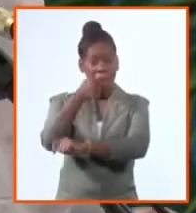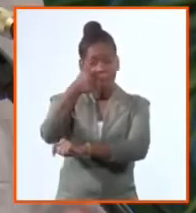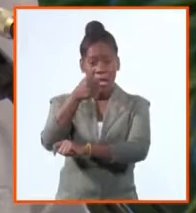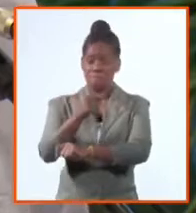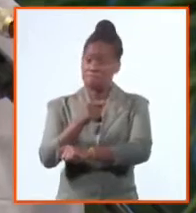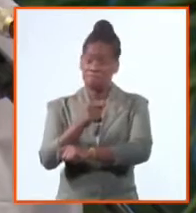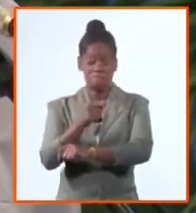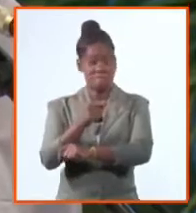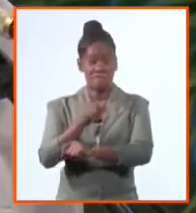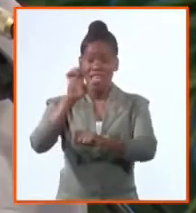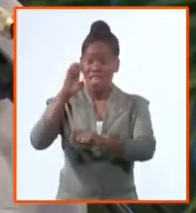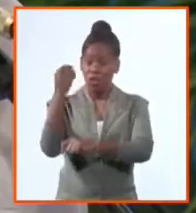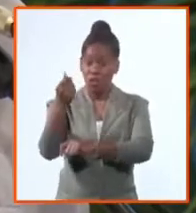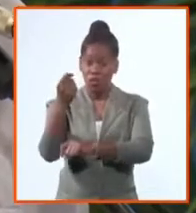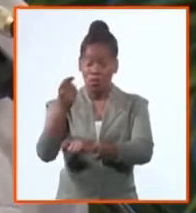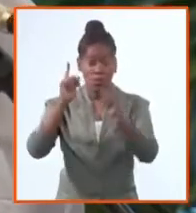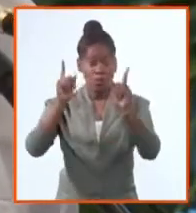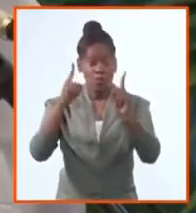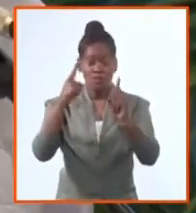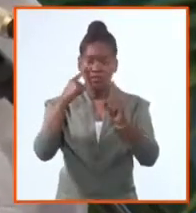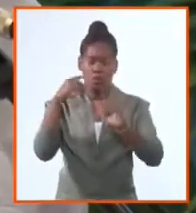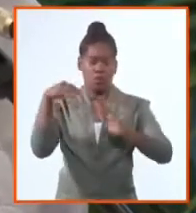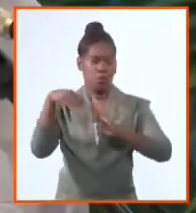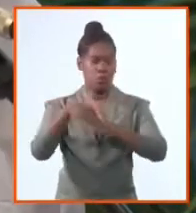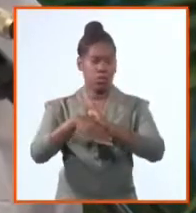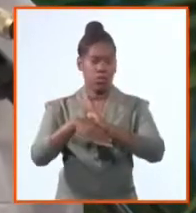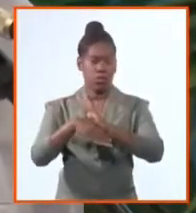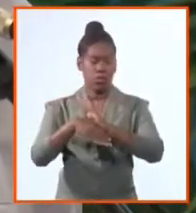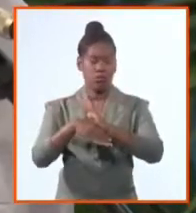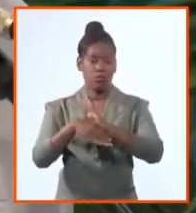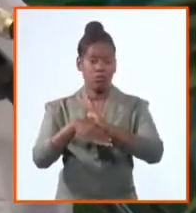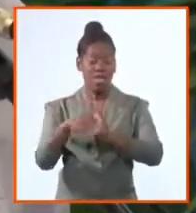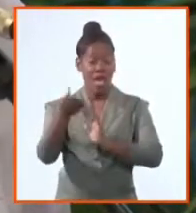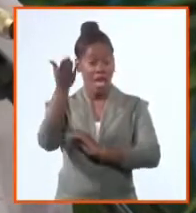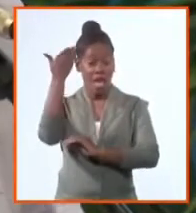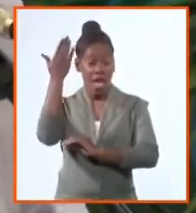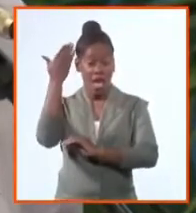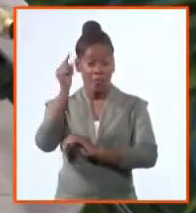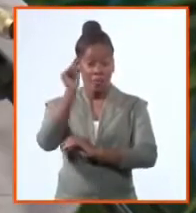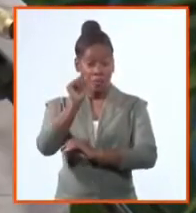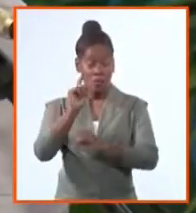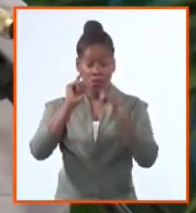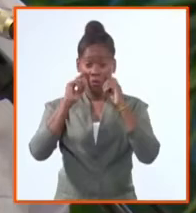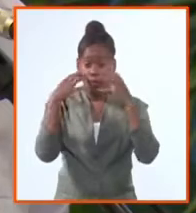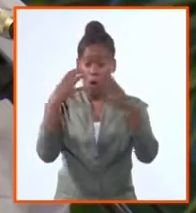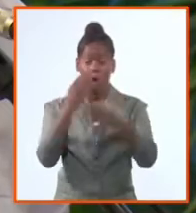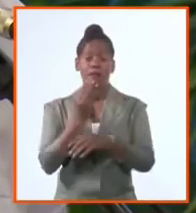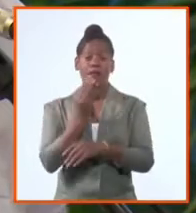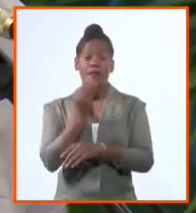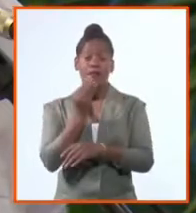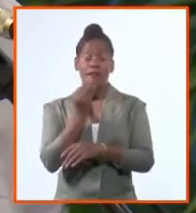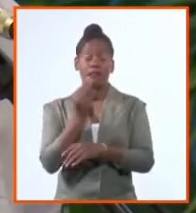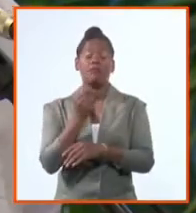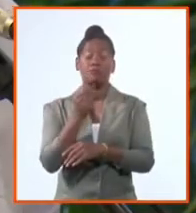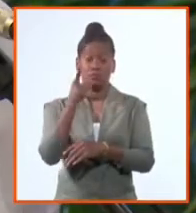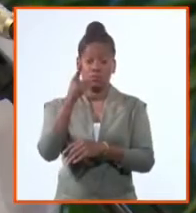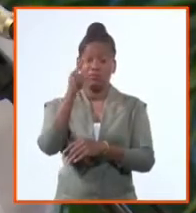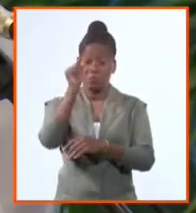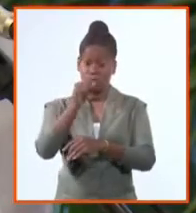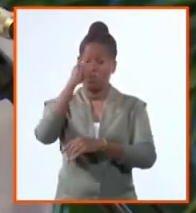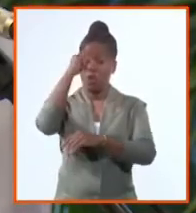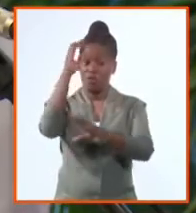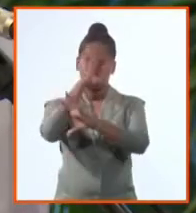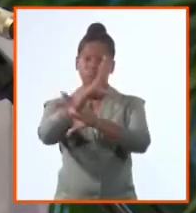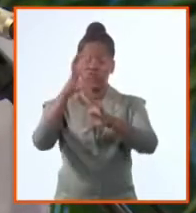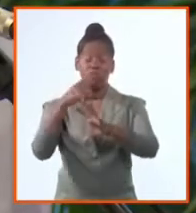Lenin decía que no hay nada más práctico que una buena teoría. Y nosotros, compañeros, en los años 90 terminamos con la carrera de economía política, ya no